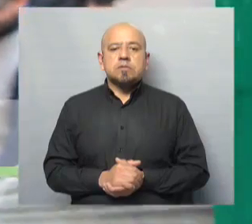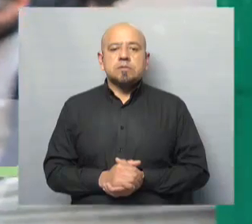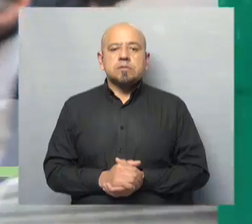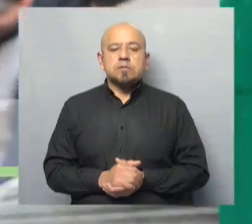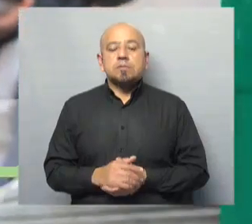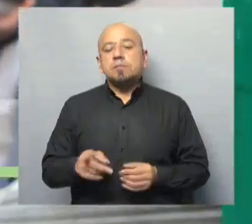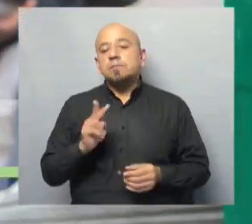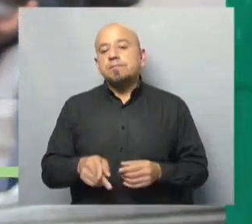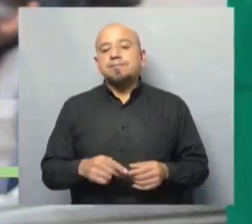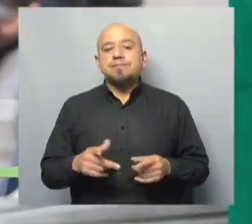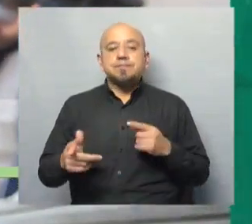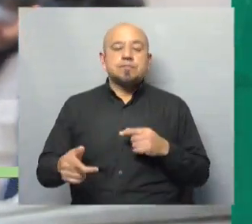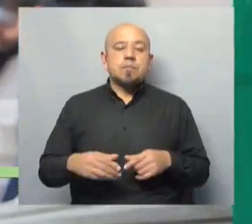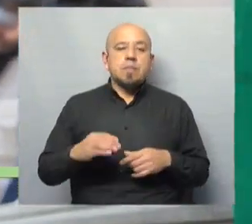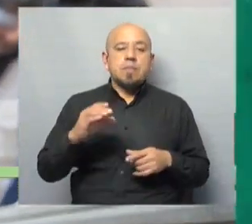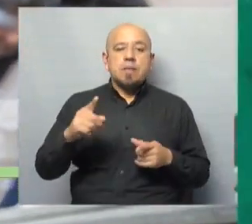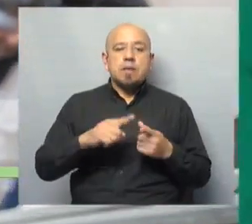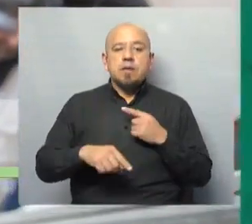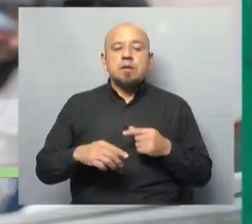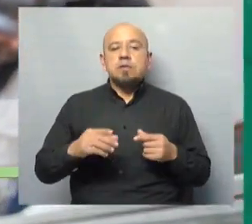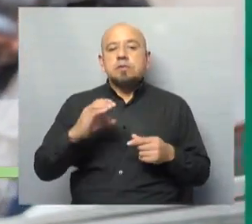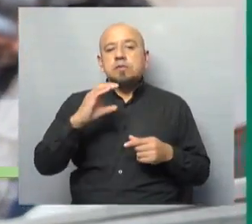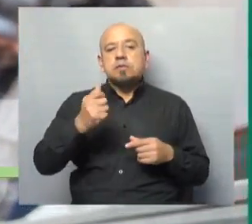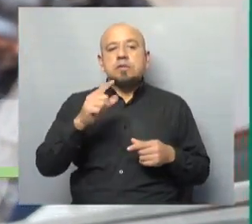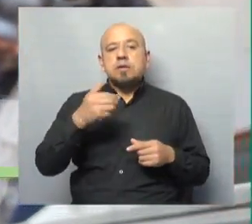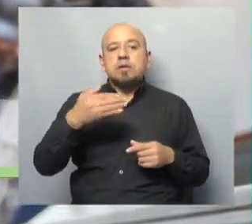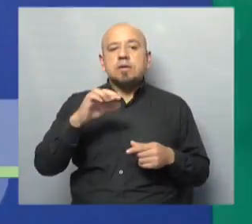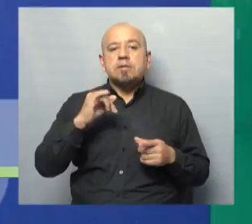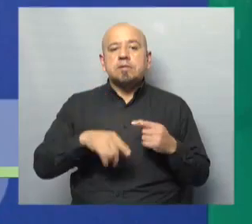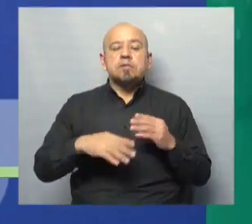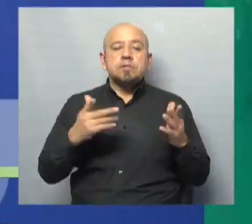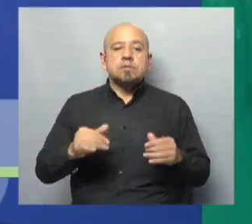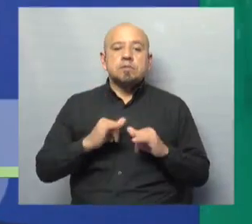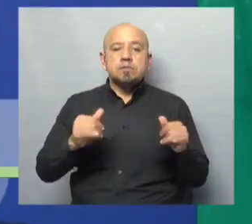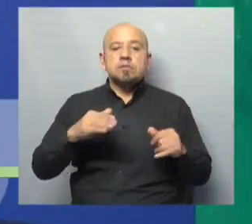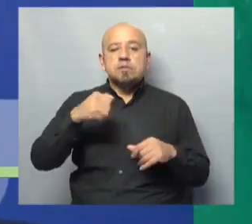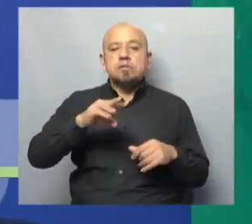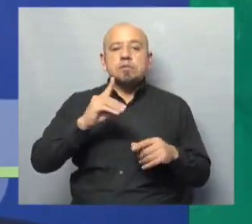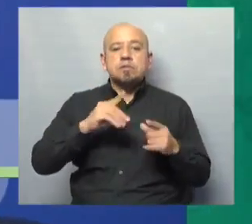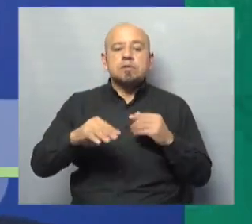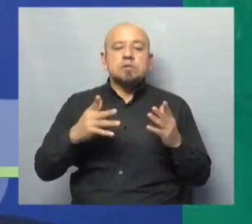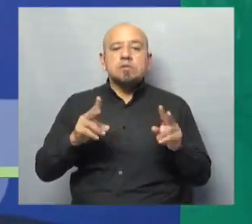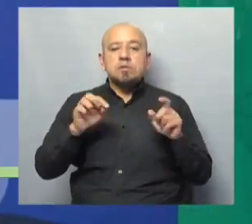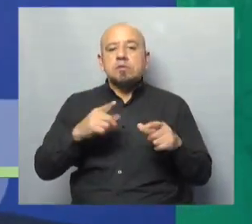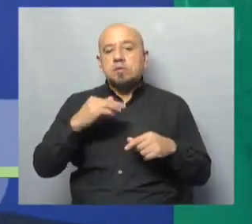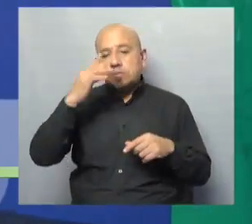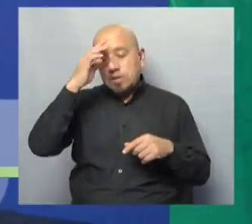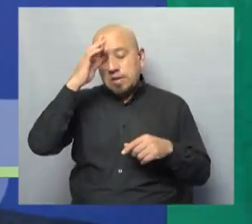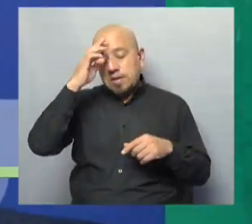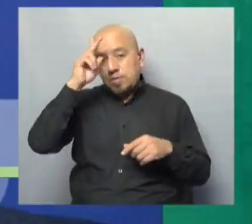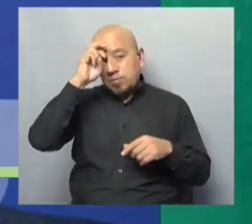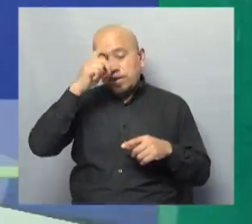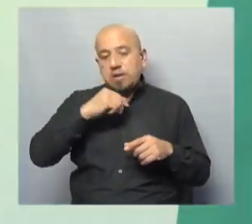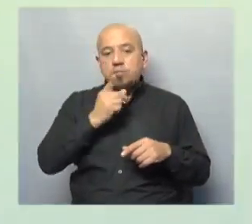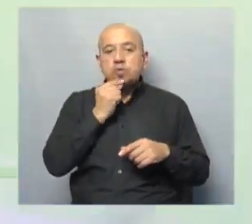renunció el número 3 del ministerio del interior luís calabria tras difusión de mb de noticias sobre atención médica recibida en el hospital